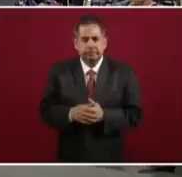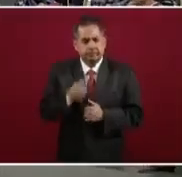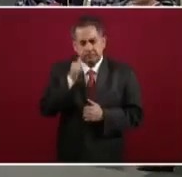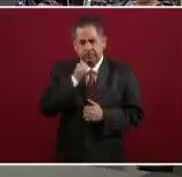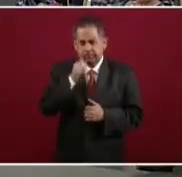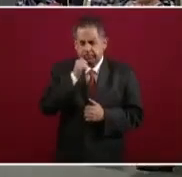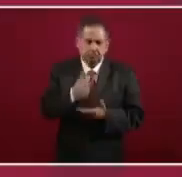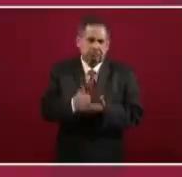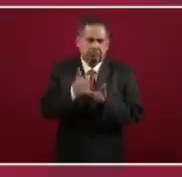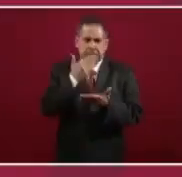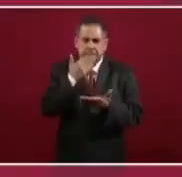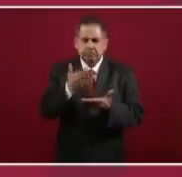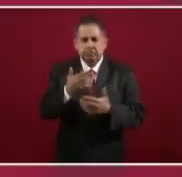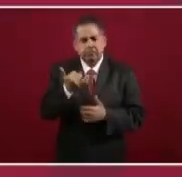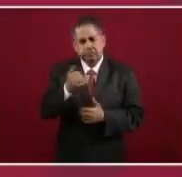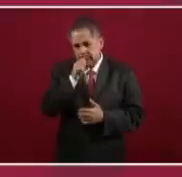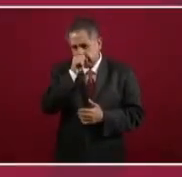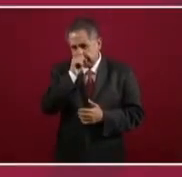ayuda